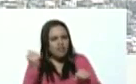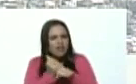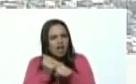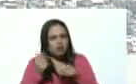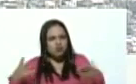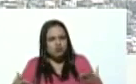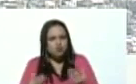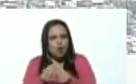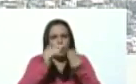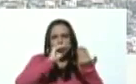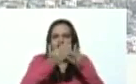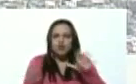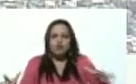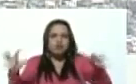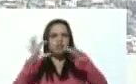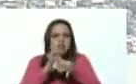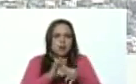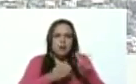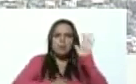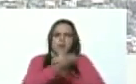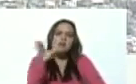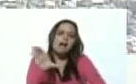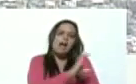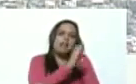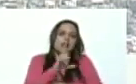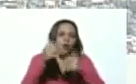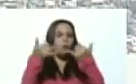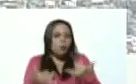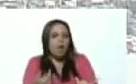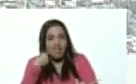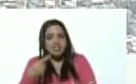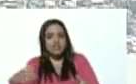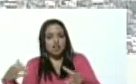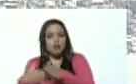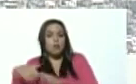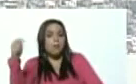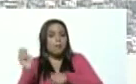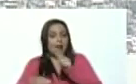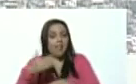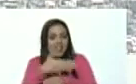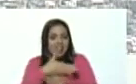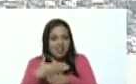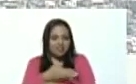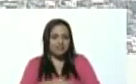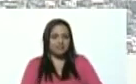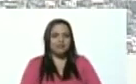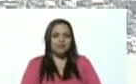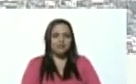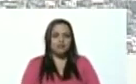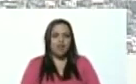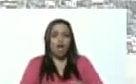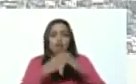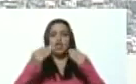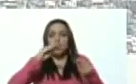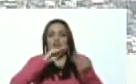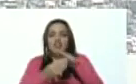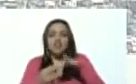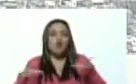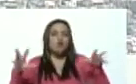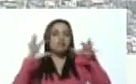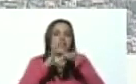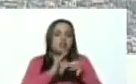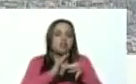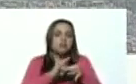los barrios unidos. Vamos a cantar ahora, por ahí está el Grupo Madera, ya vamos a cantar esa canción. Todos los barrios unidos,